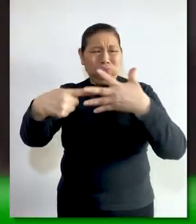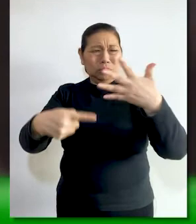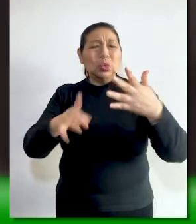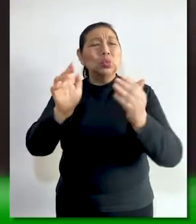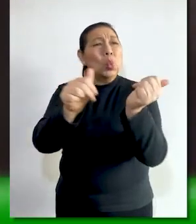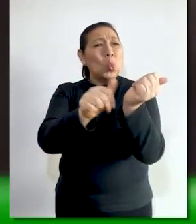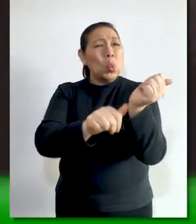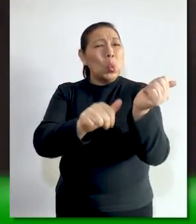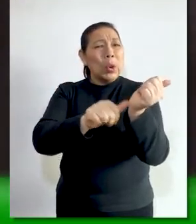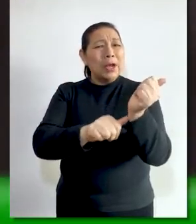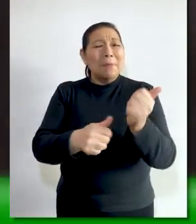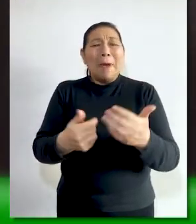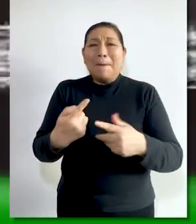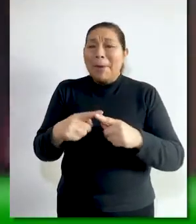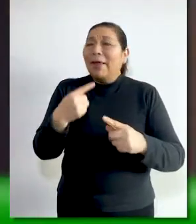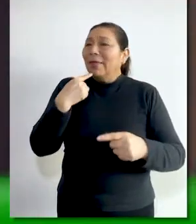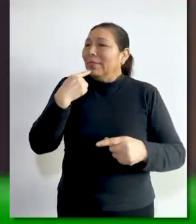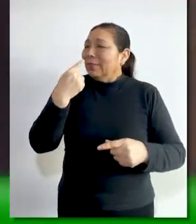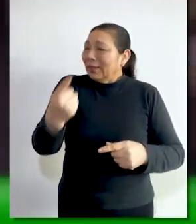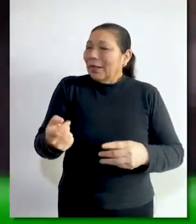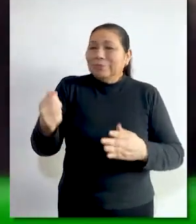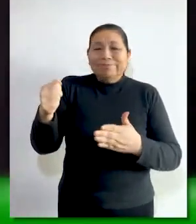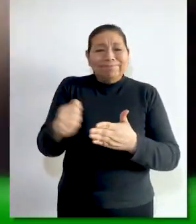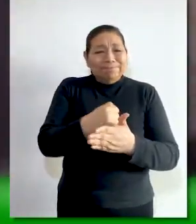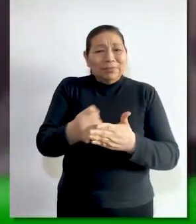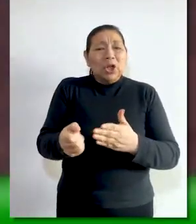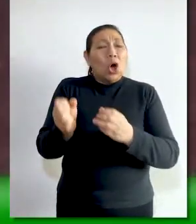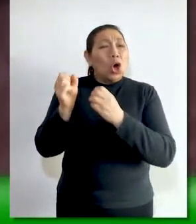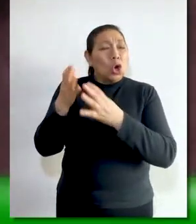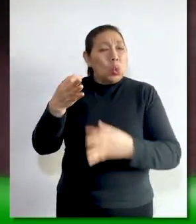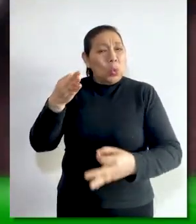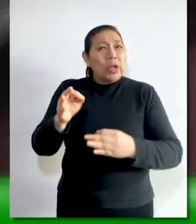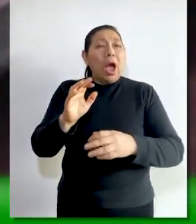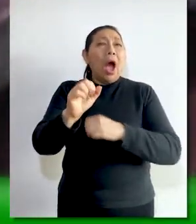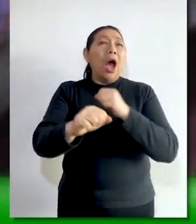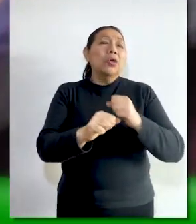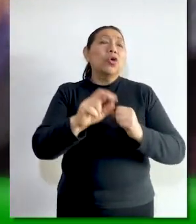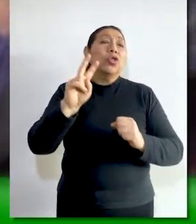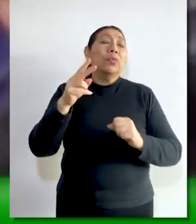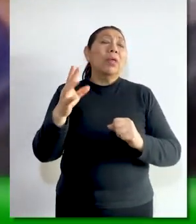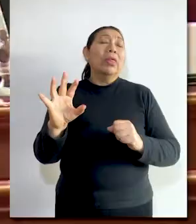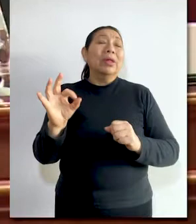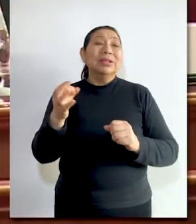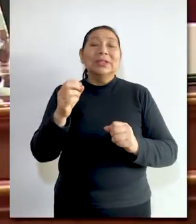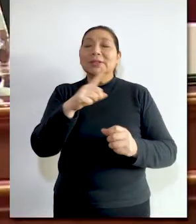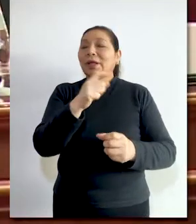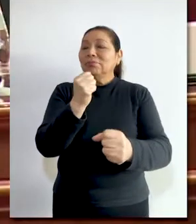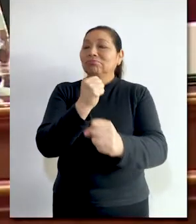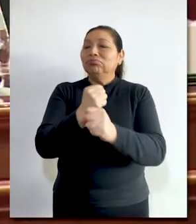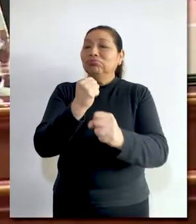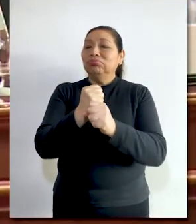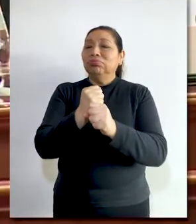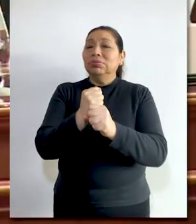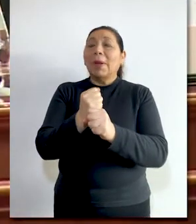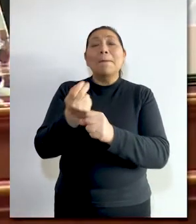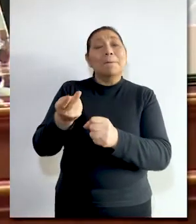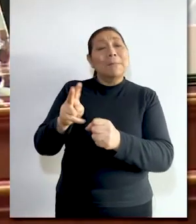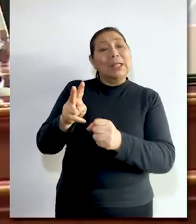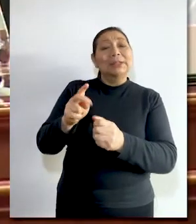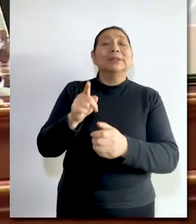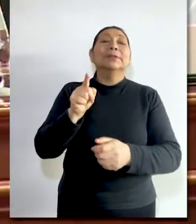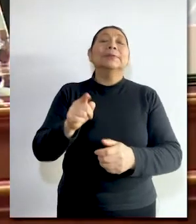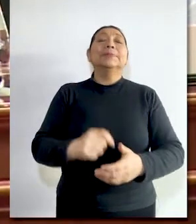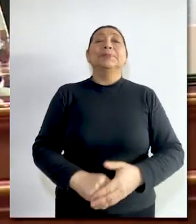en múltiples ocasiones por su hermano y empecé a reiterar su violencia fue condenado en 2019 a 100 horas de